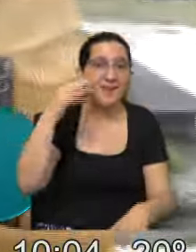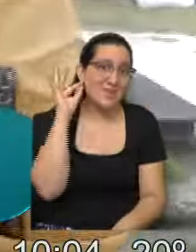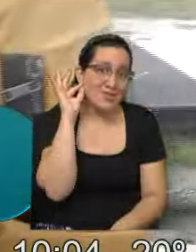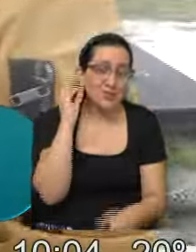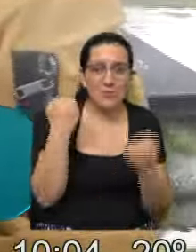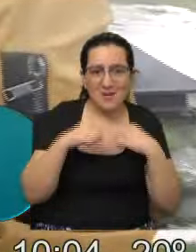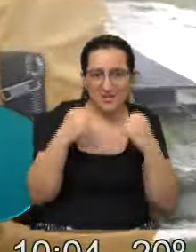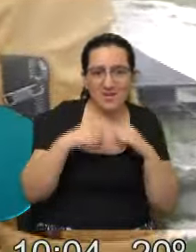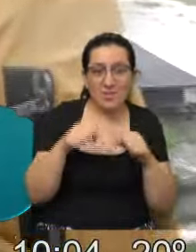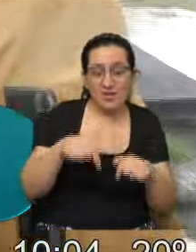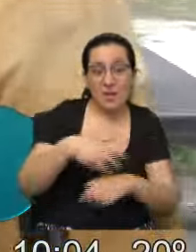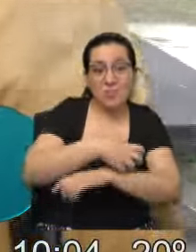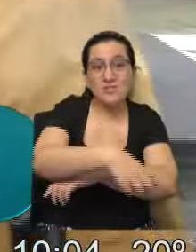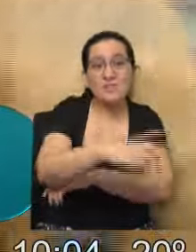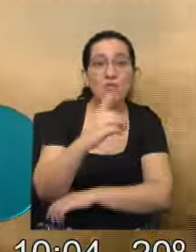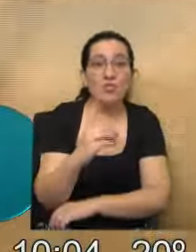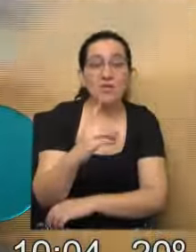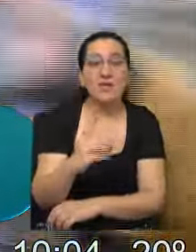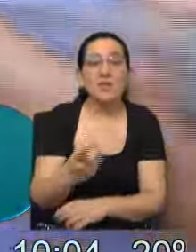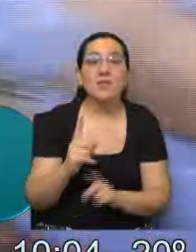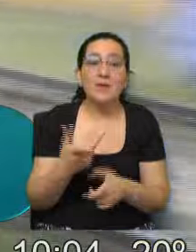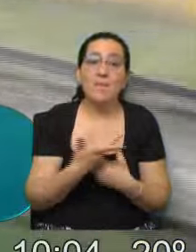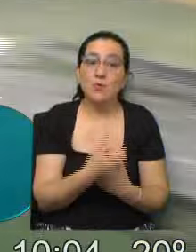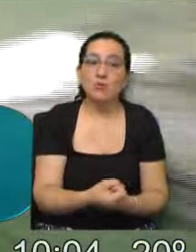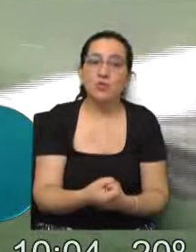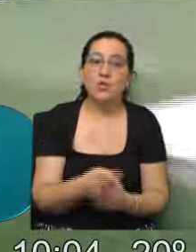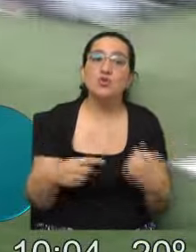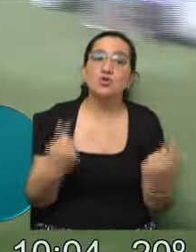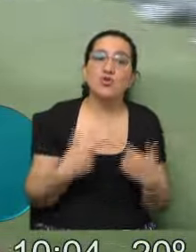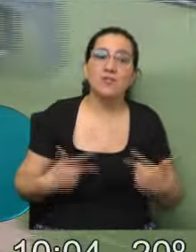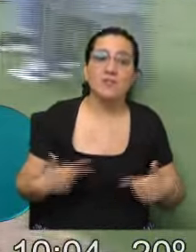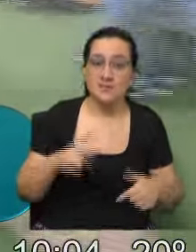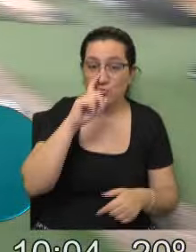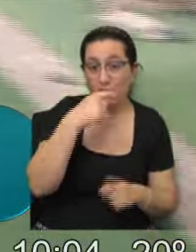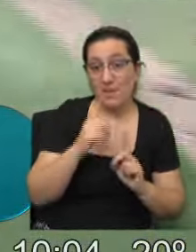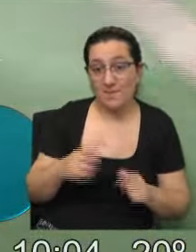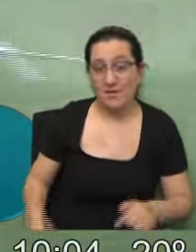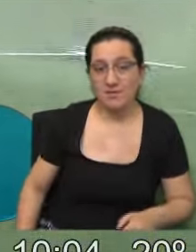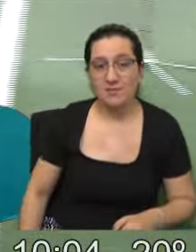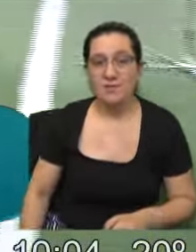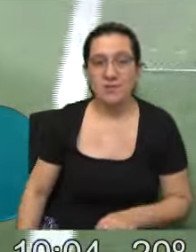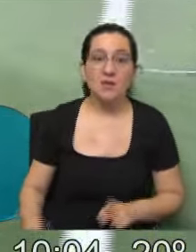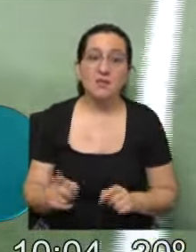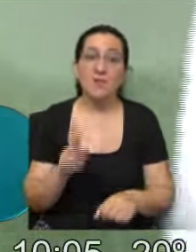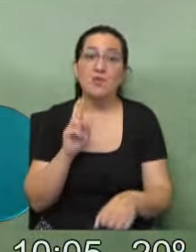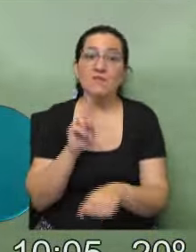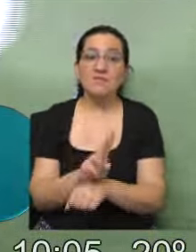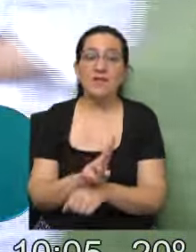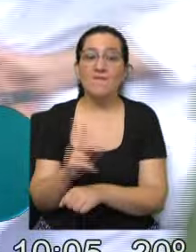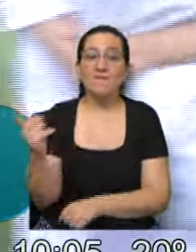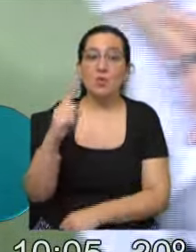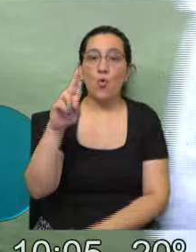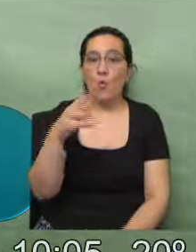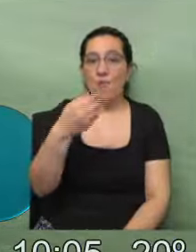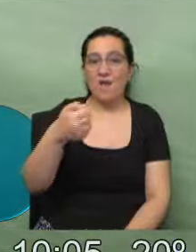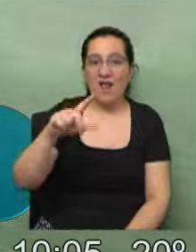estando municipio de le brinda su apoyo también nosotros de la intendencia de Montevideo y también hay una visita vino Mauricio